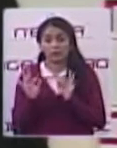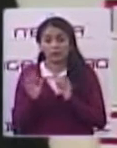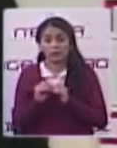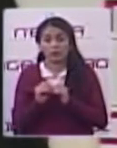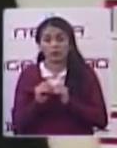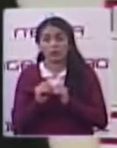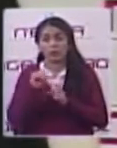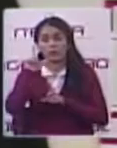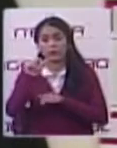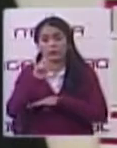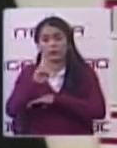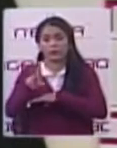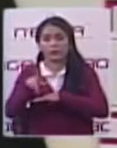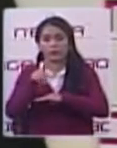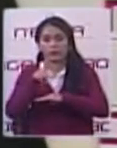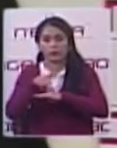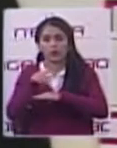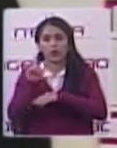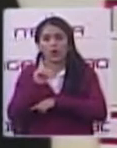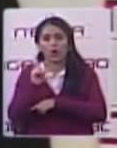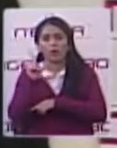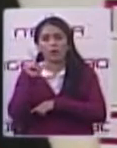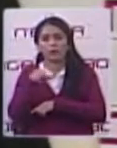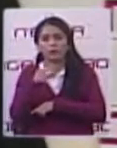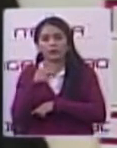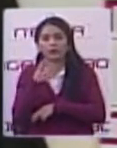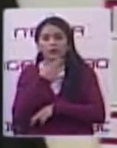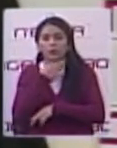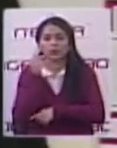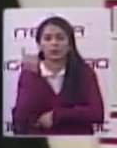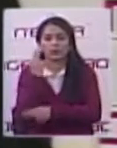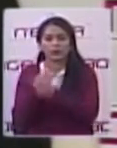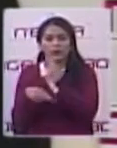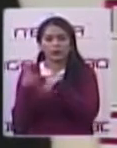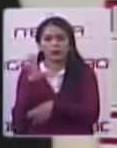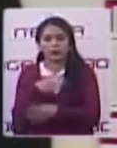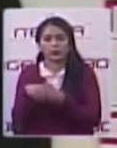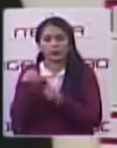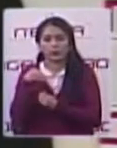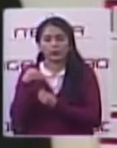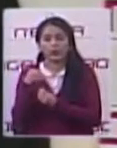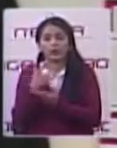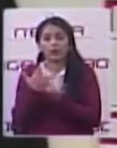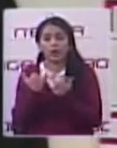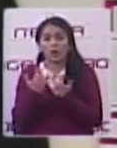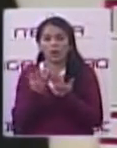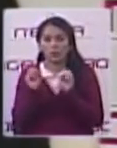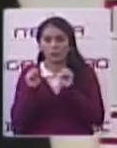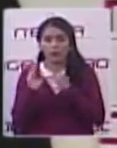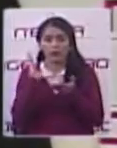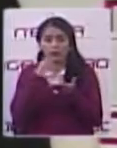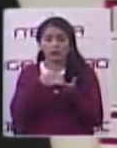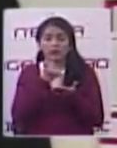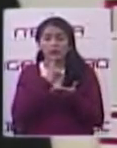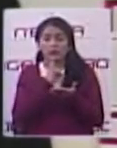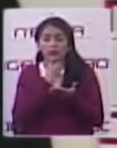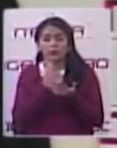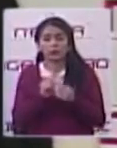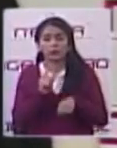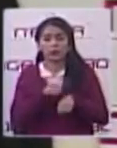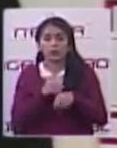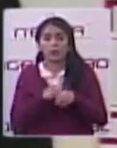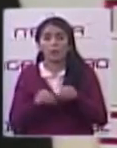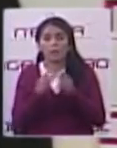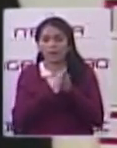profesionales y para inversionistas de fuera, que les extienden más el tiempo de estadía, que les permiten llegar a una residencia permanente más